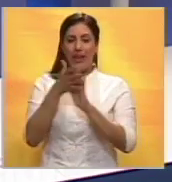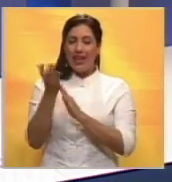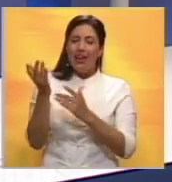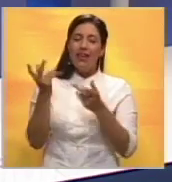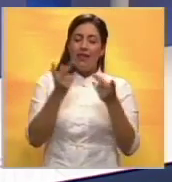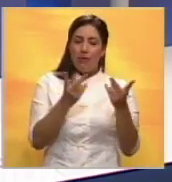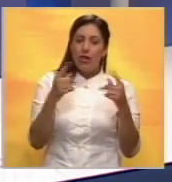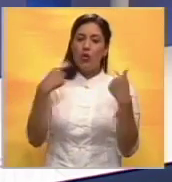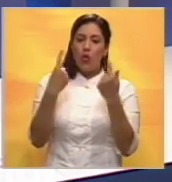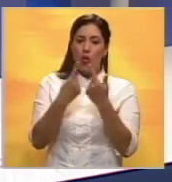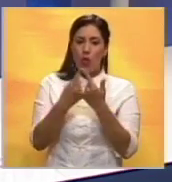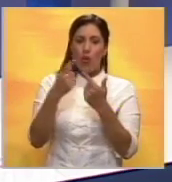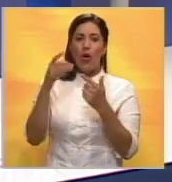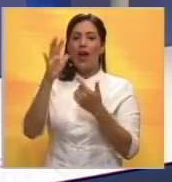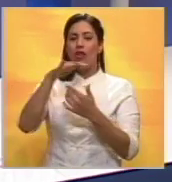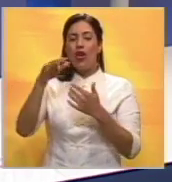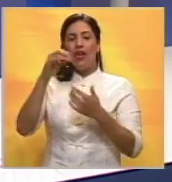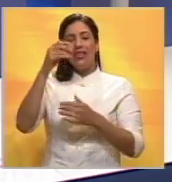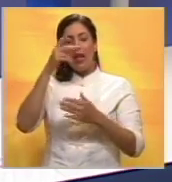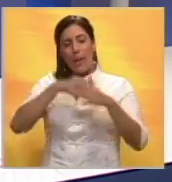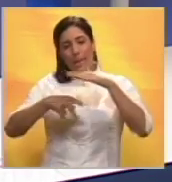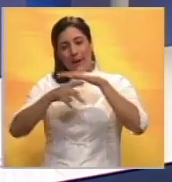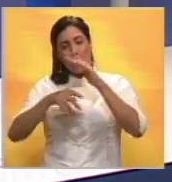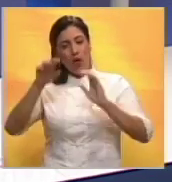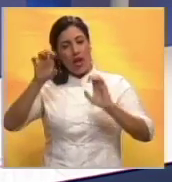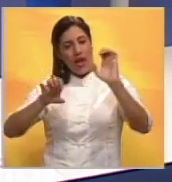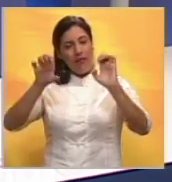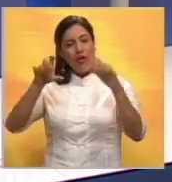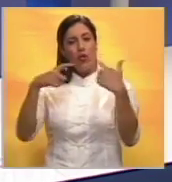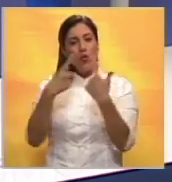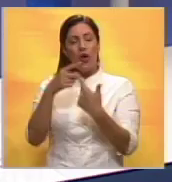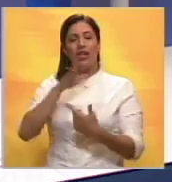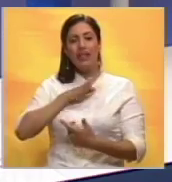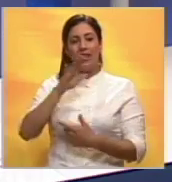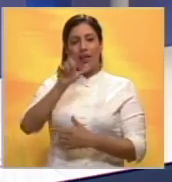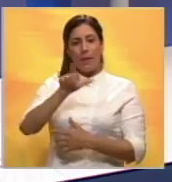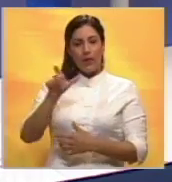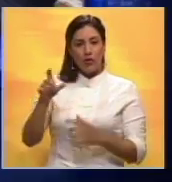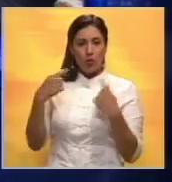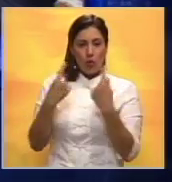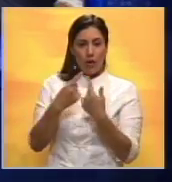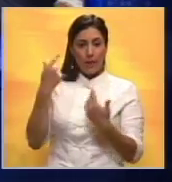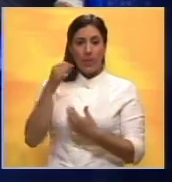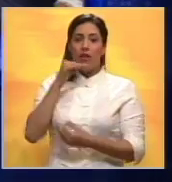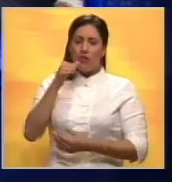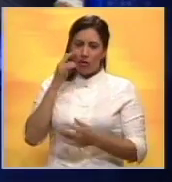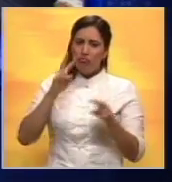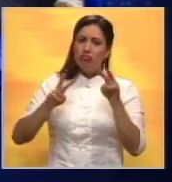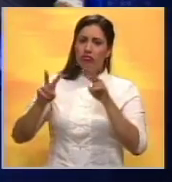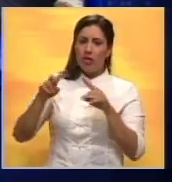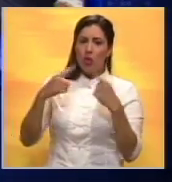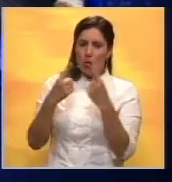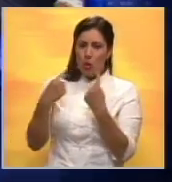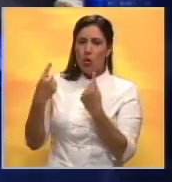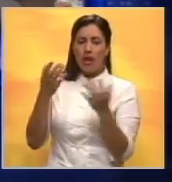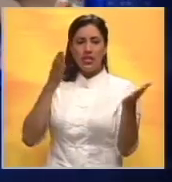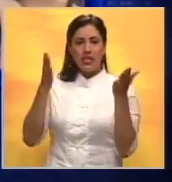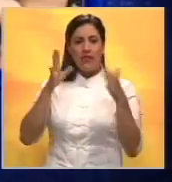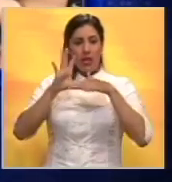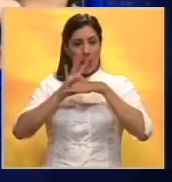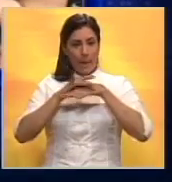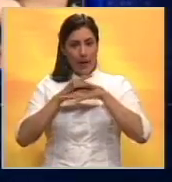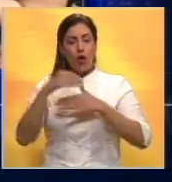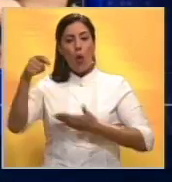inicial del parlamento Argelia laya para evaluar las condiciones en las que se encuentran sus espacios mateus recorrió las áreas de servicio